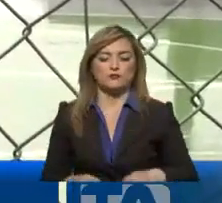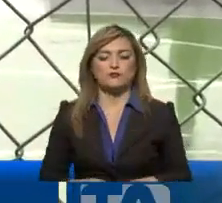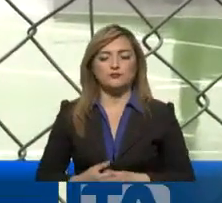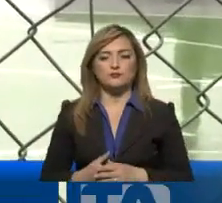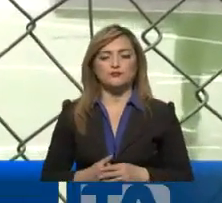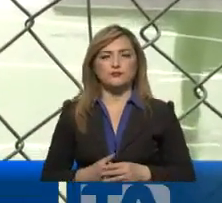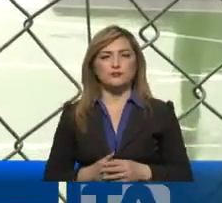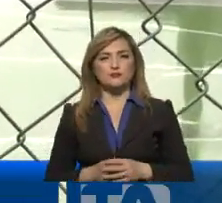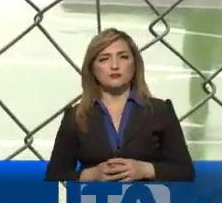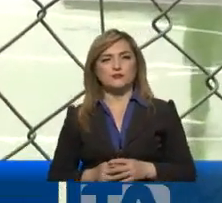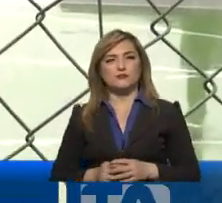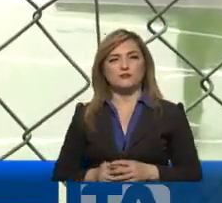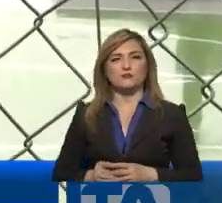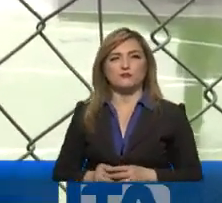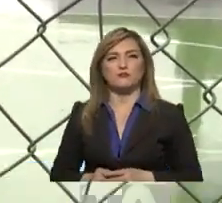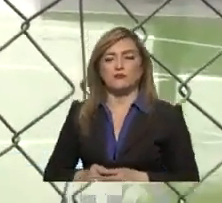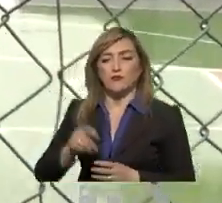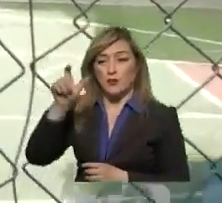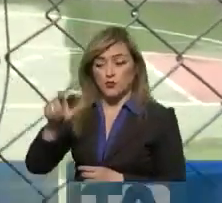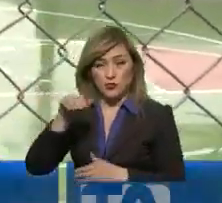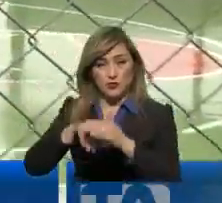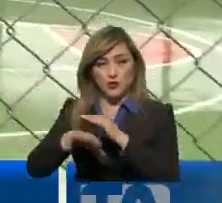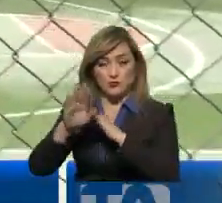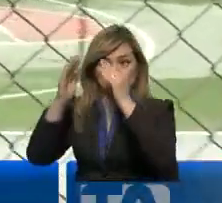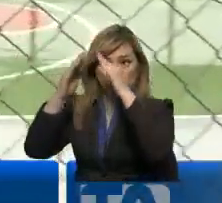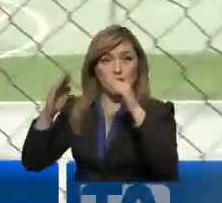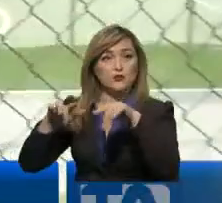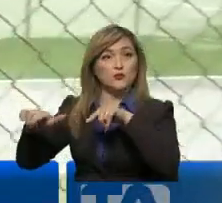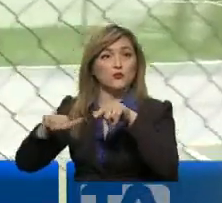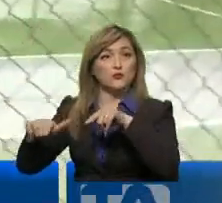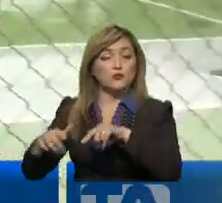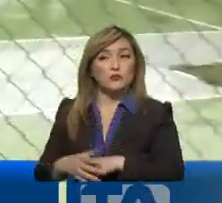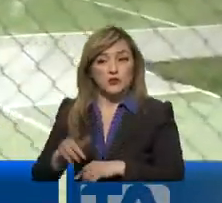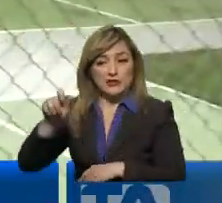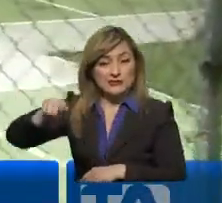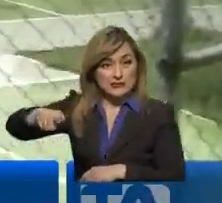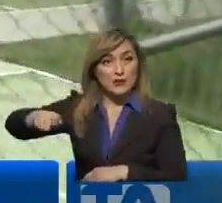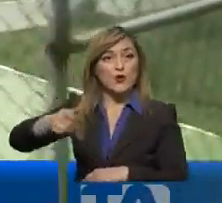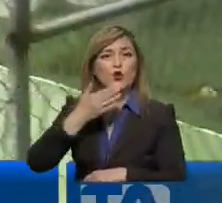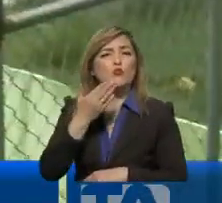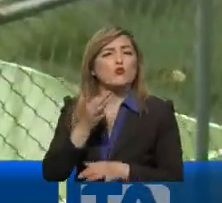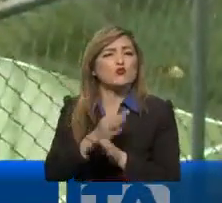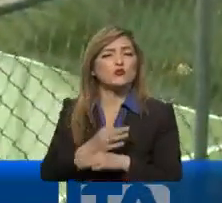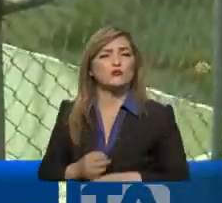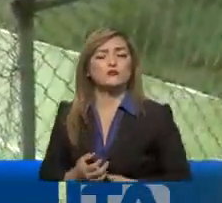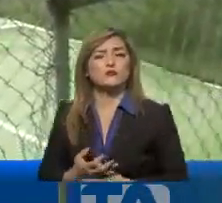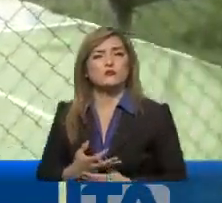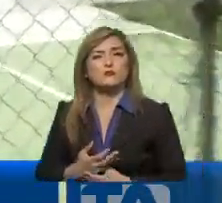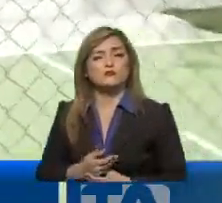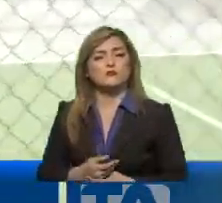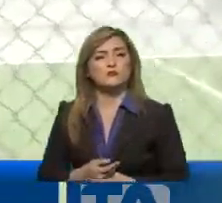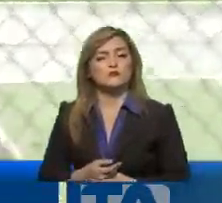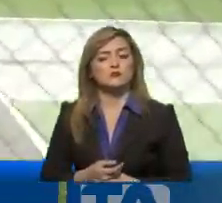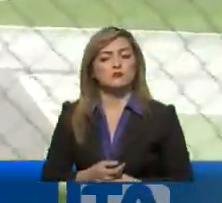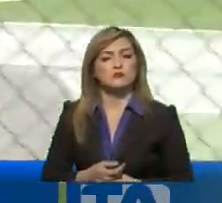pasa? Esta persona vive dentro de una de las viviendas de este sector y tiene las llaves del candado. ¿Cómo funciona? Es la única